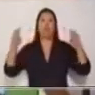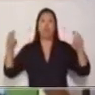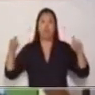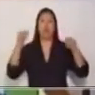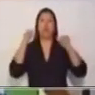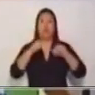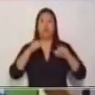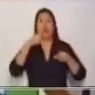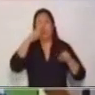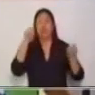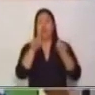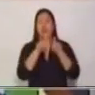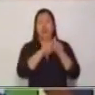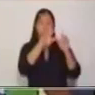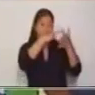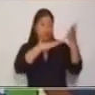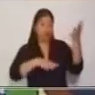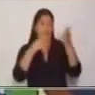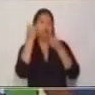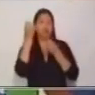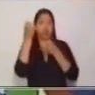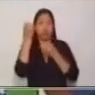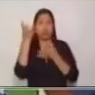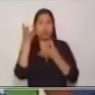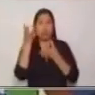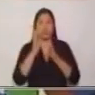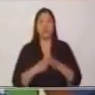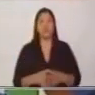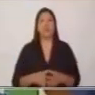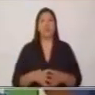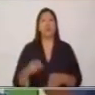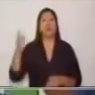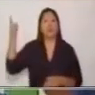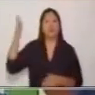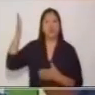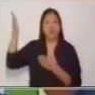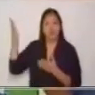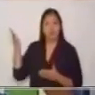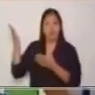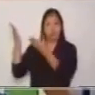también. Acá tenemos este y quiero mostrarte